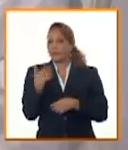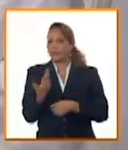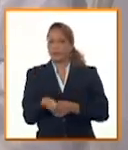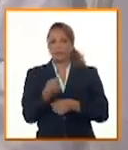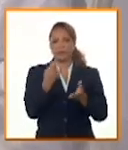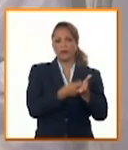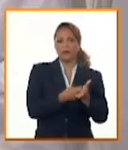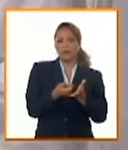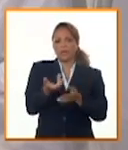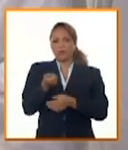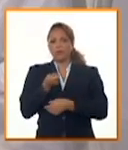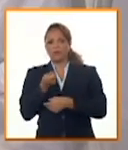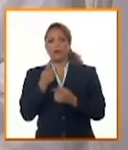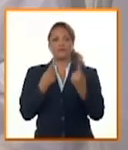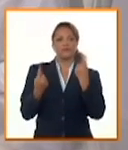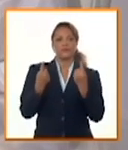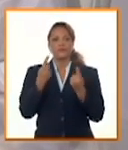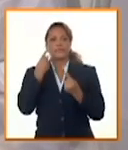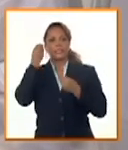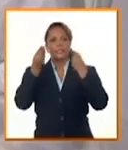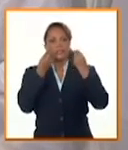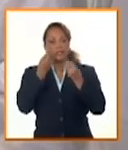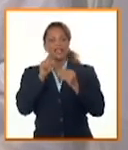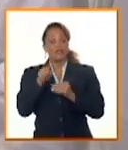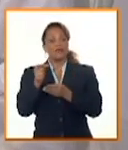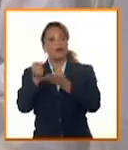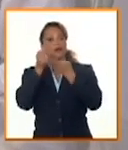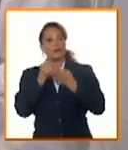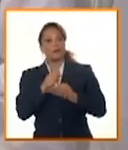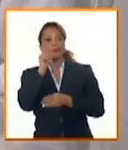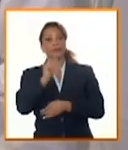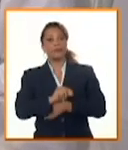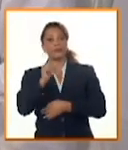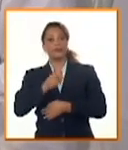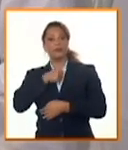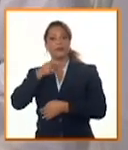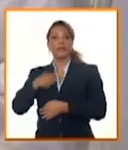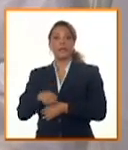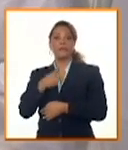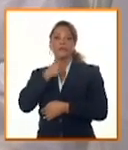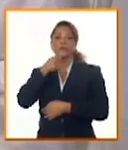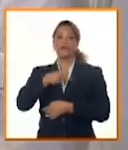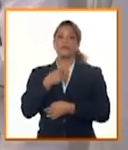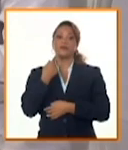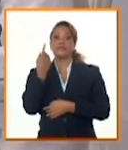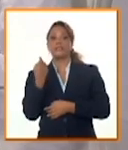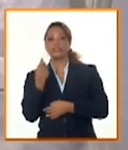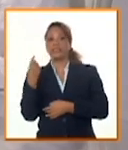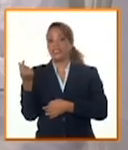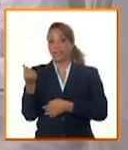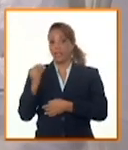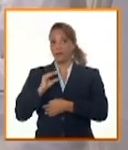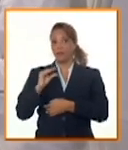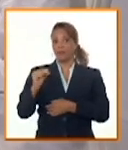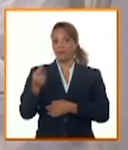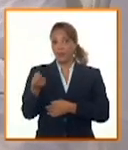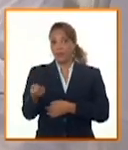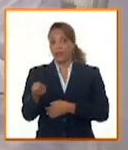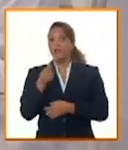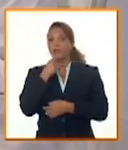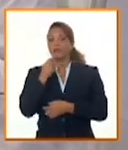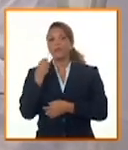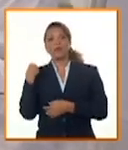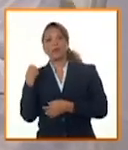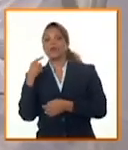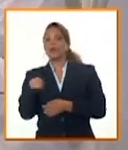Que pagó y eso nos permite también ayudar a nuestros clientes a que si van necesitando efectivo los podríamos llamar y